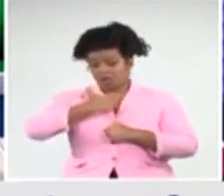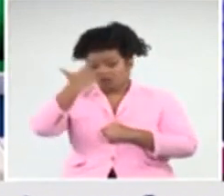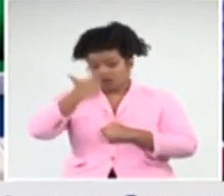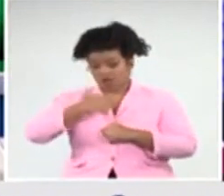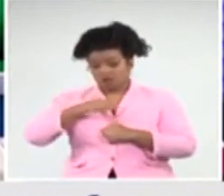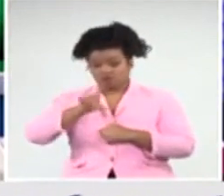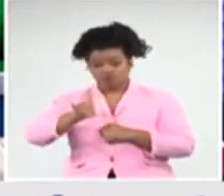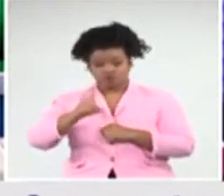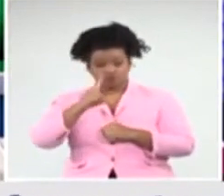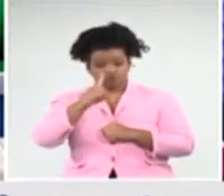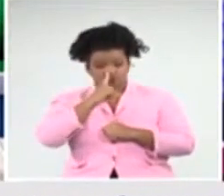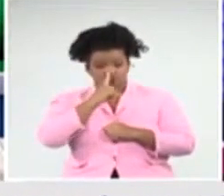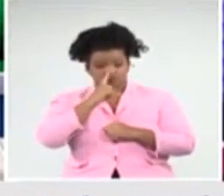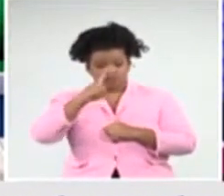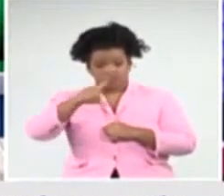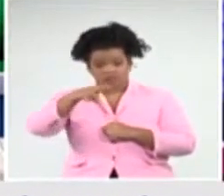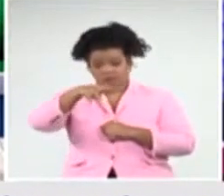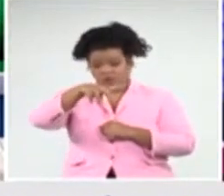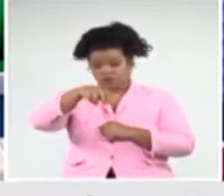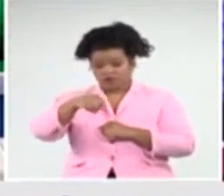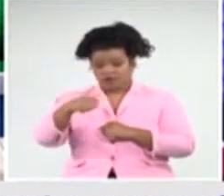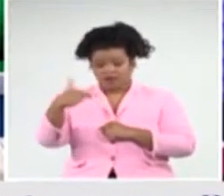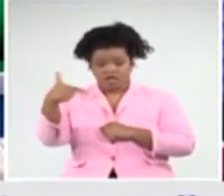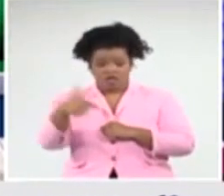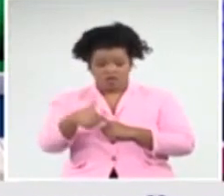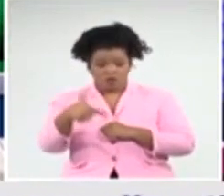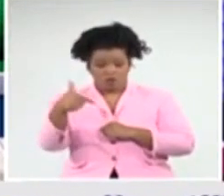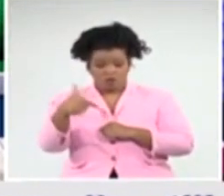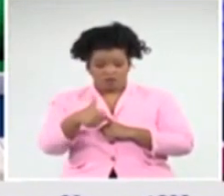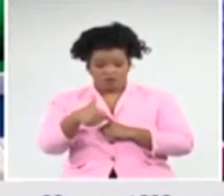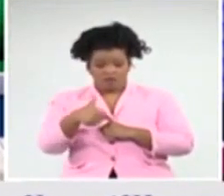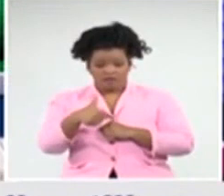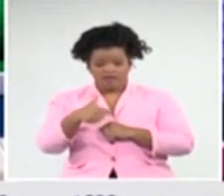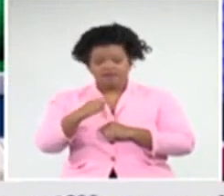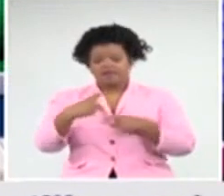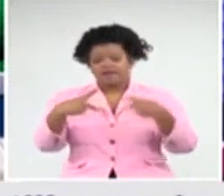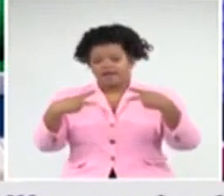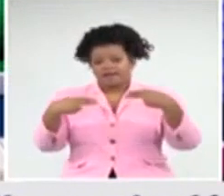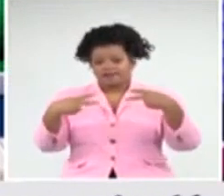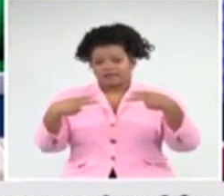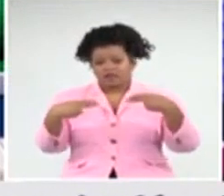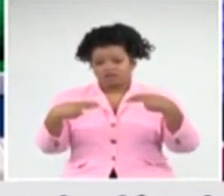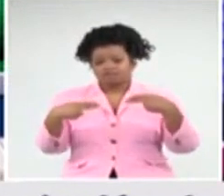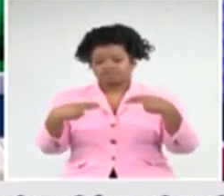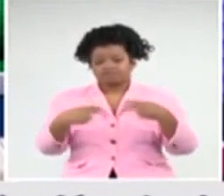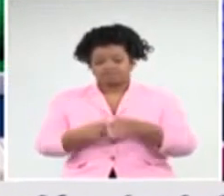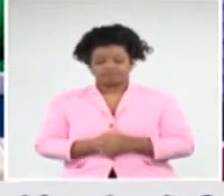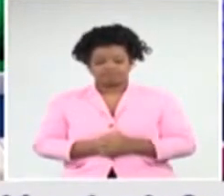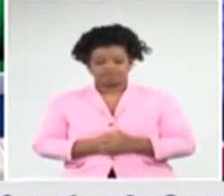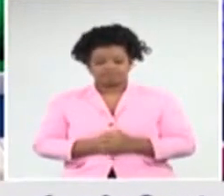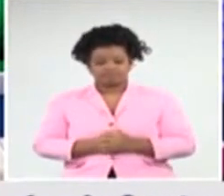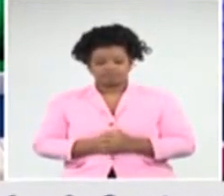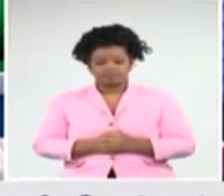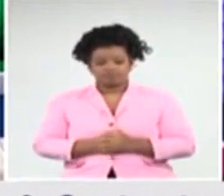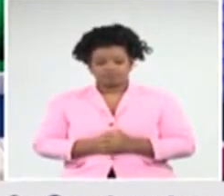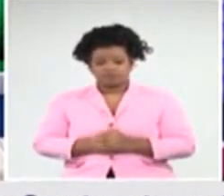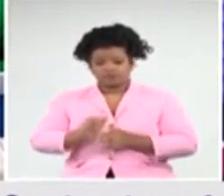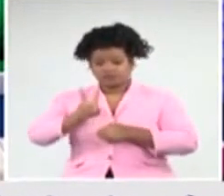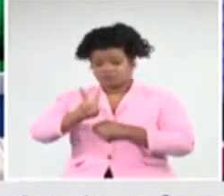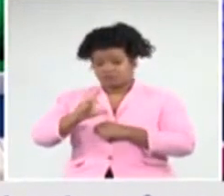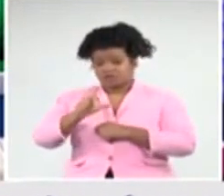Reyes, Limonar, Jagüey Grande y Cárdenas. En la provincia de Villa Clara, los